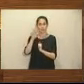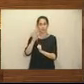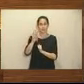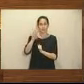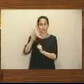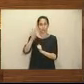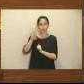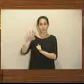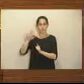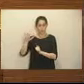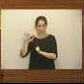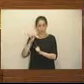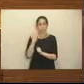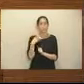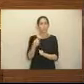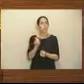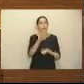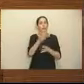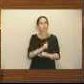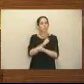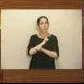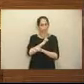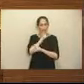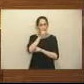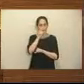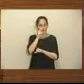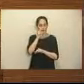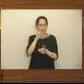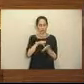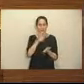344.345, con los datos de los servicios de empleo del mes de septiembre. Es decir,